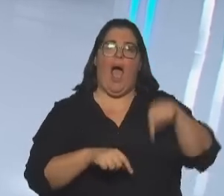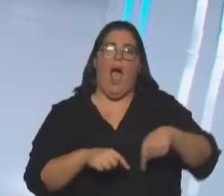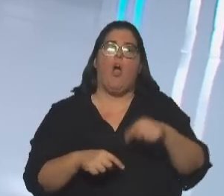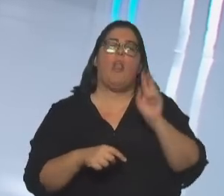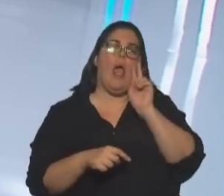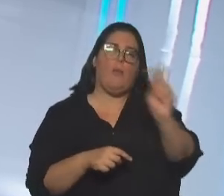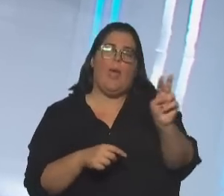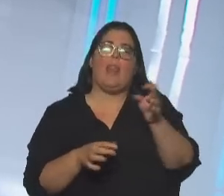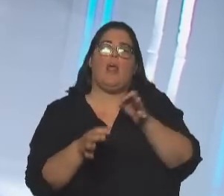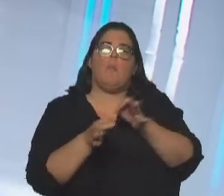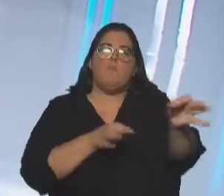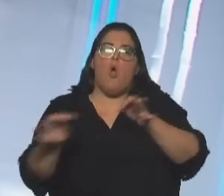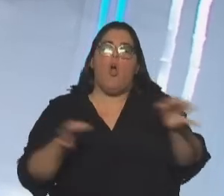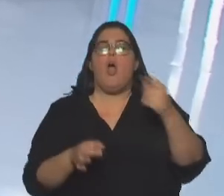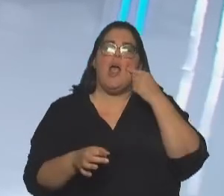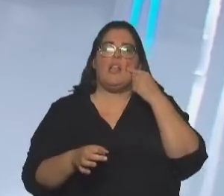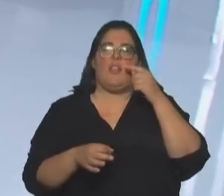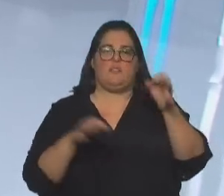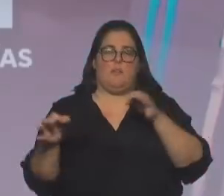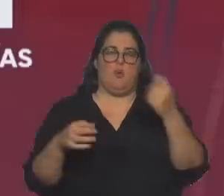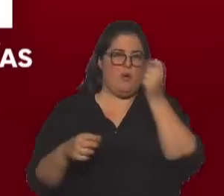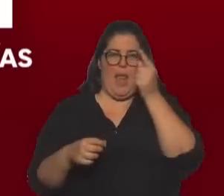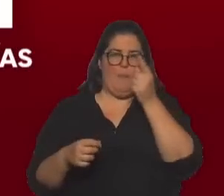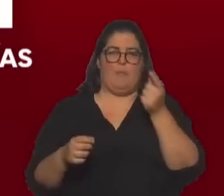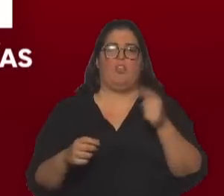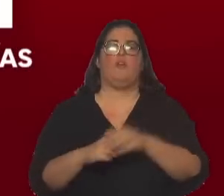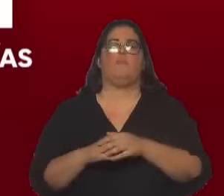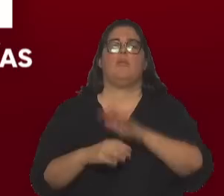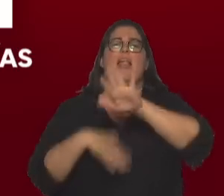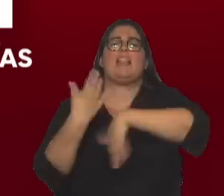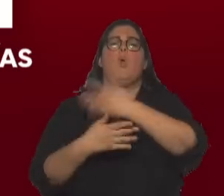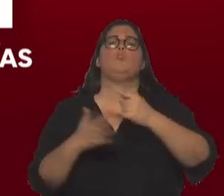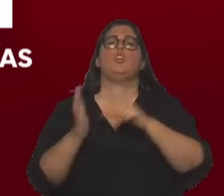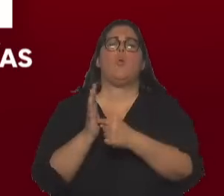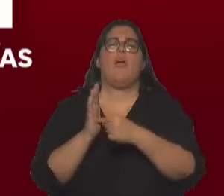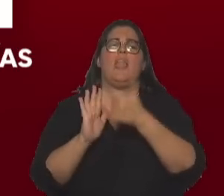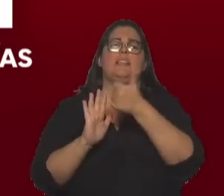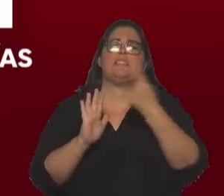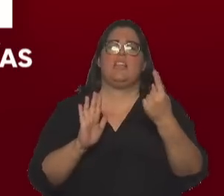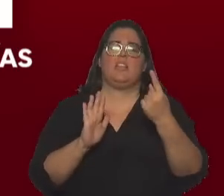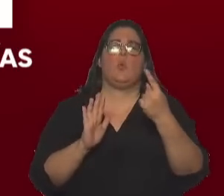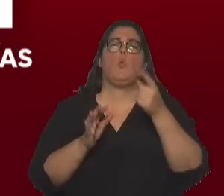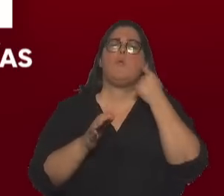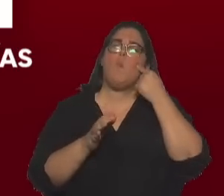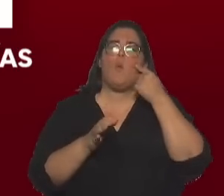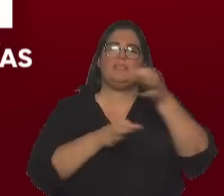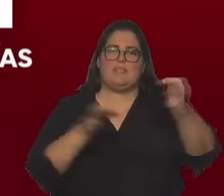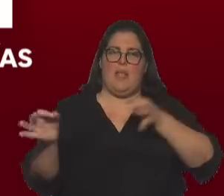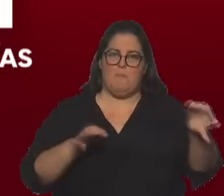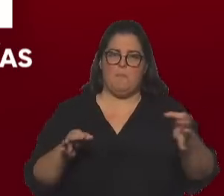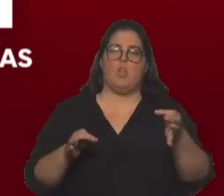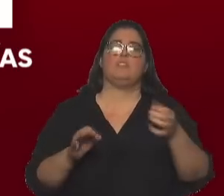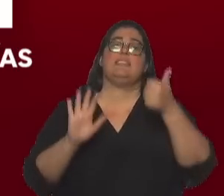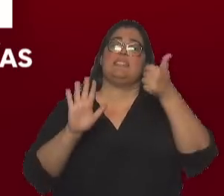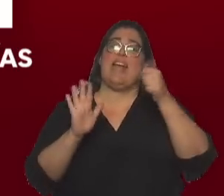se refiere a los alcaldes. Rápidamente, Revolución Ciudadana total, 61 alcaldías, 6 de las